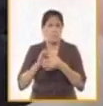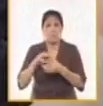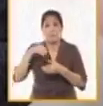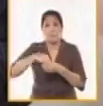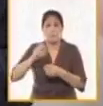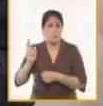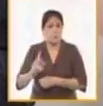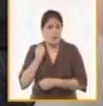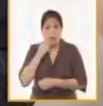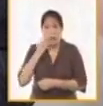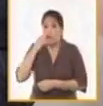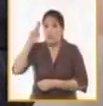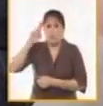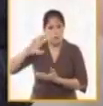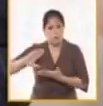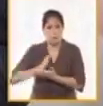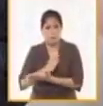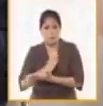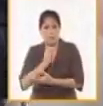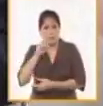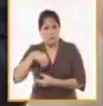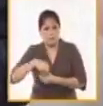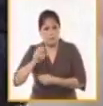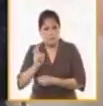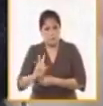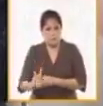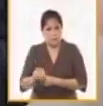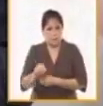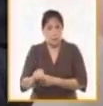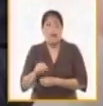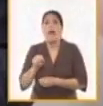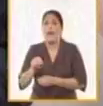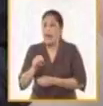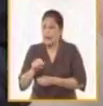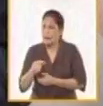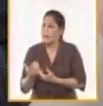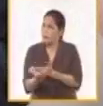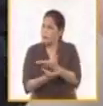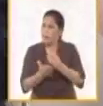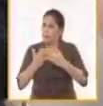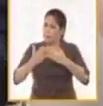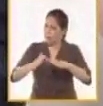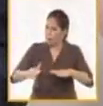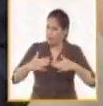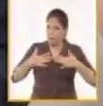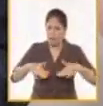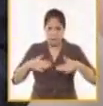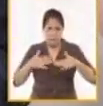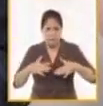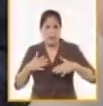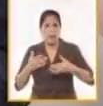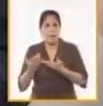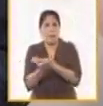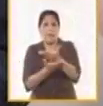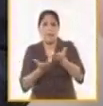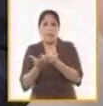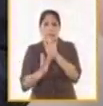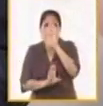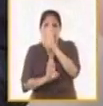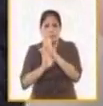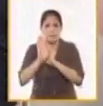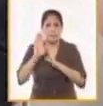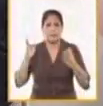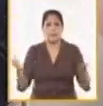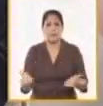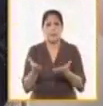el fascismo. En Venezuela hay cabida para la convivencia, para la paz, para el desarrollo,